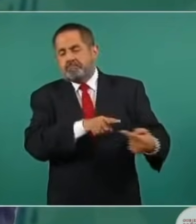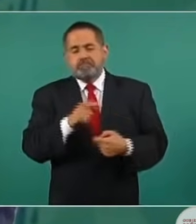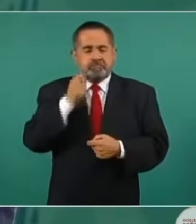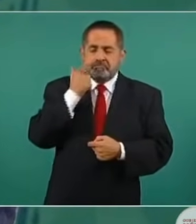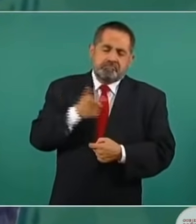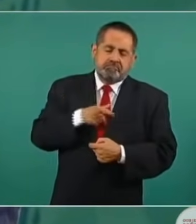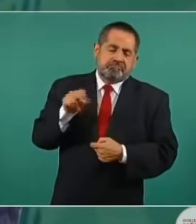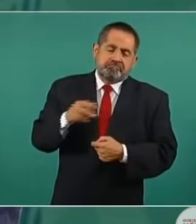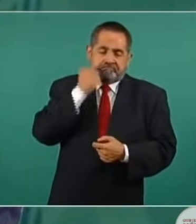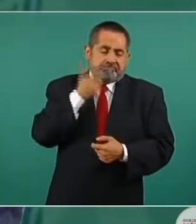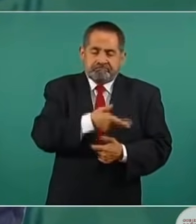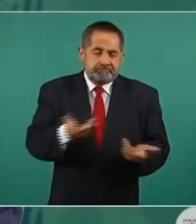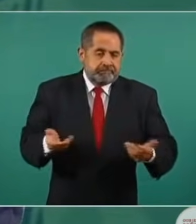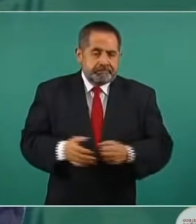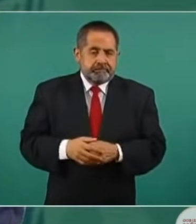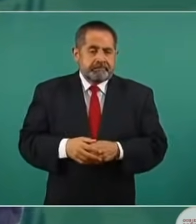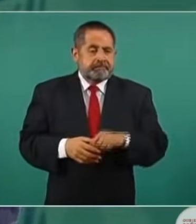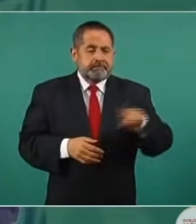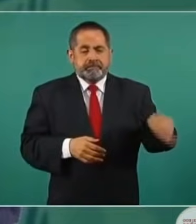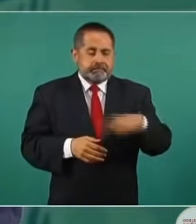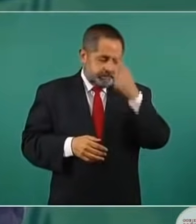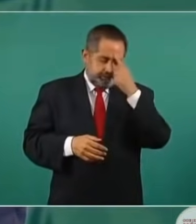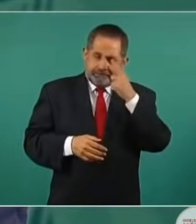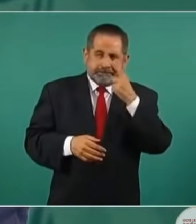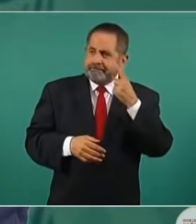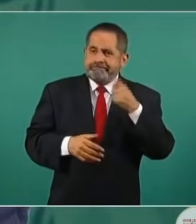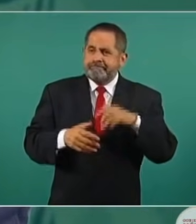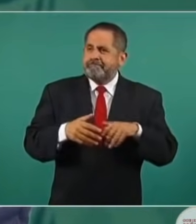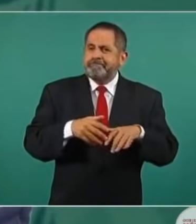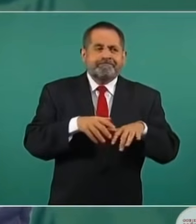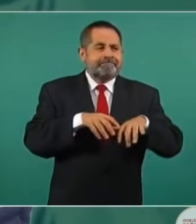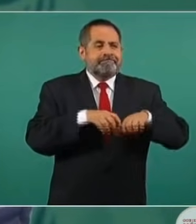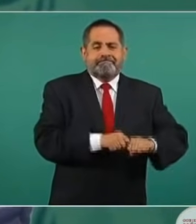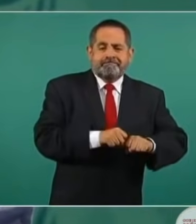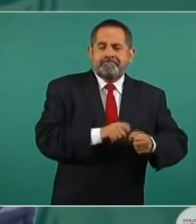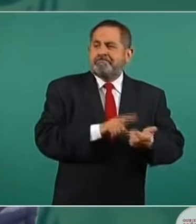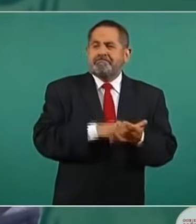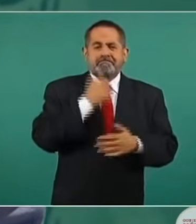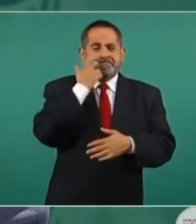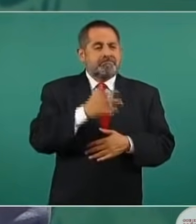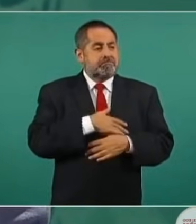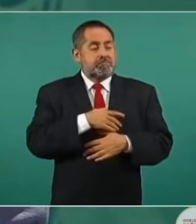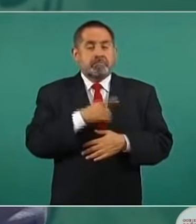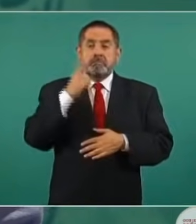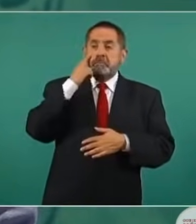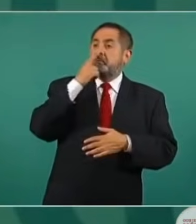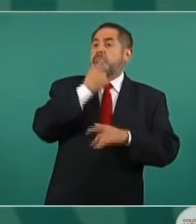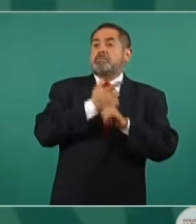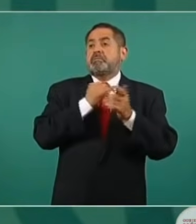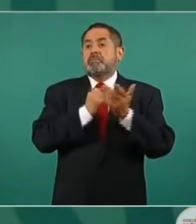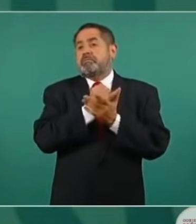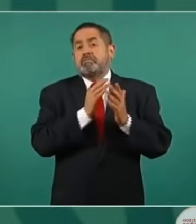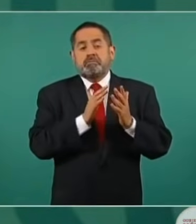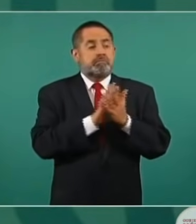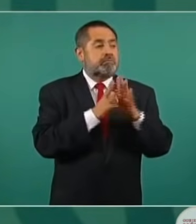oposición. Ellos están más anclados en la democracia